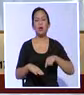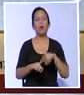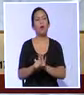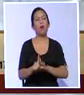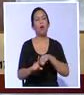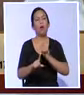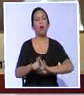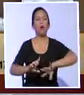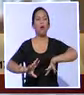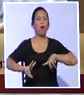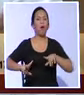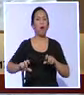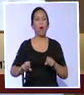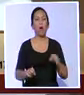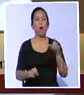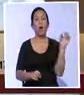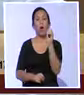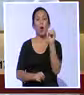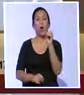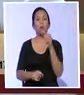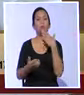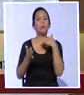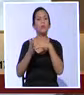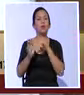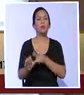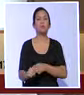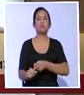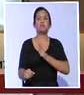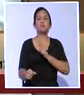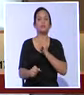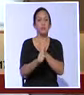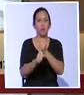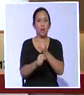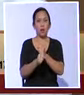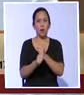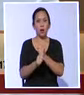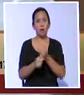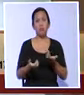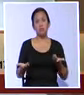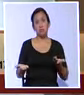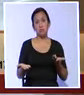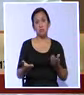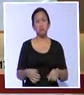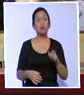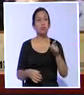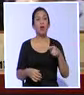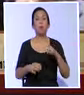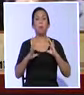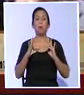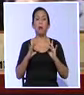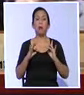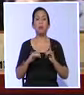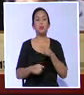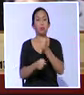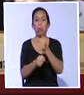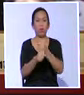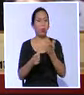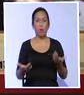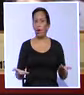mismo ciencias al puesto de trabajo en tiempos que exceden de lo permitido por la ley su no